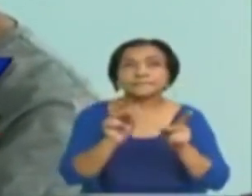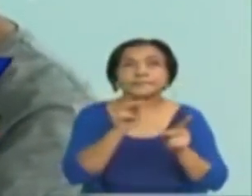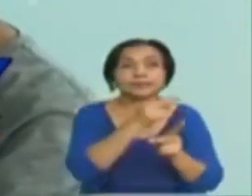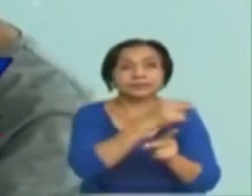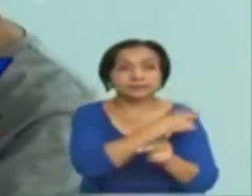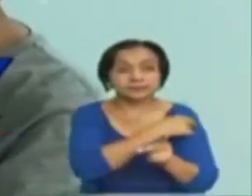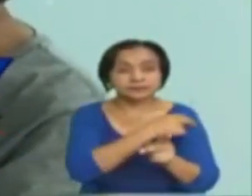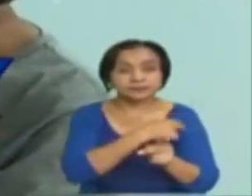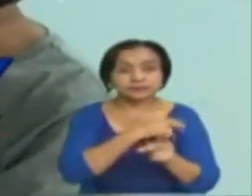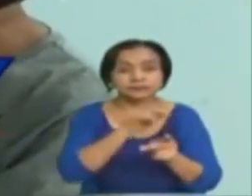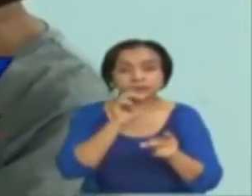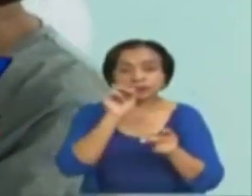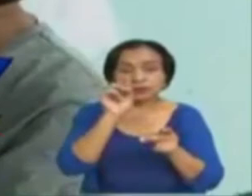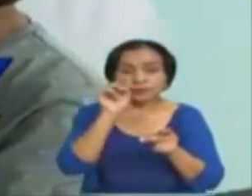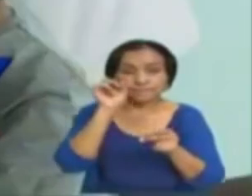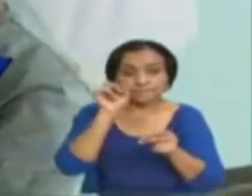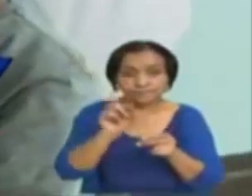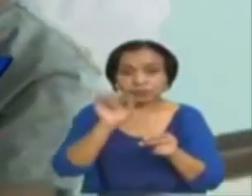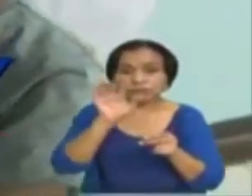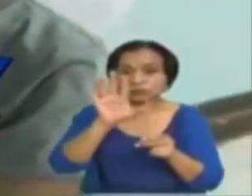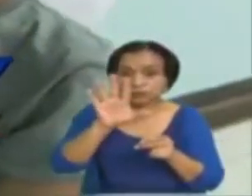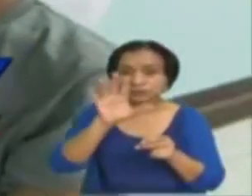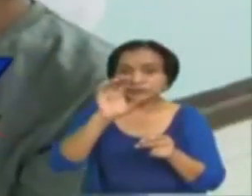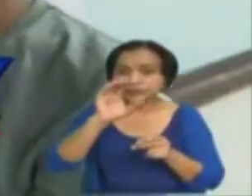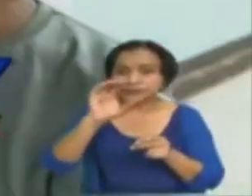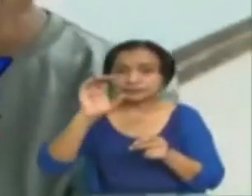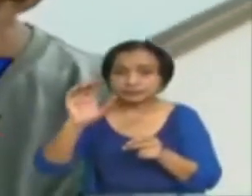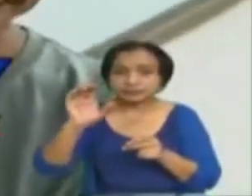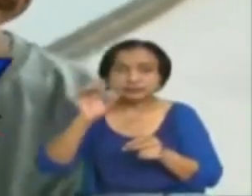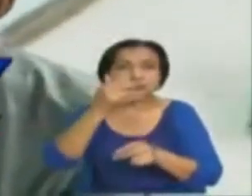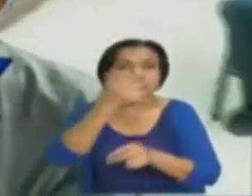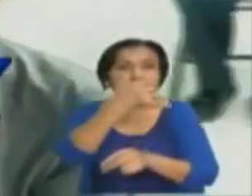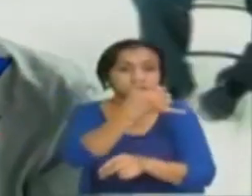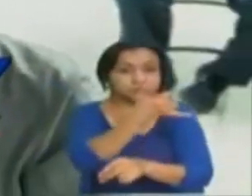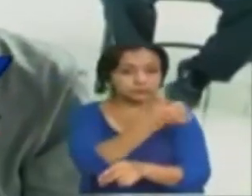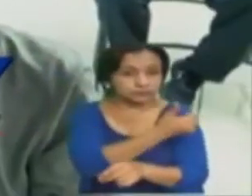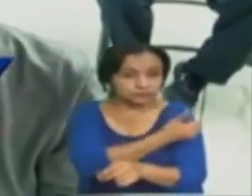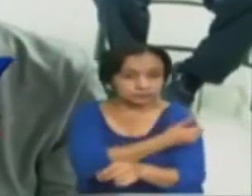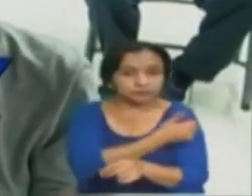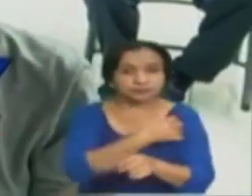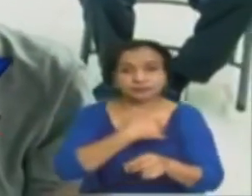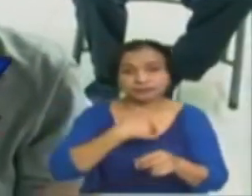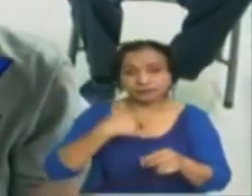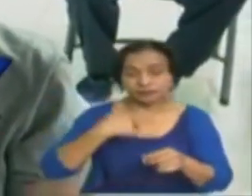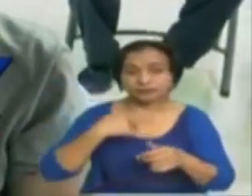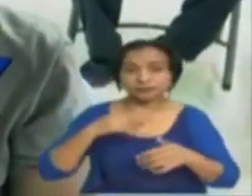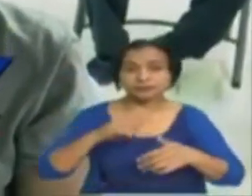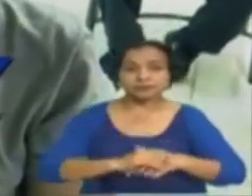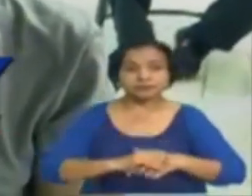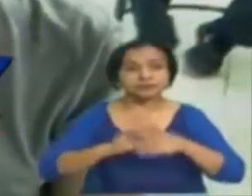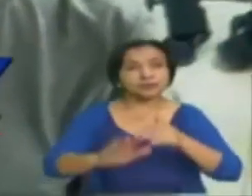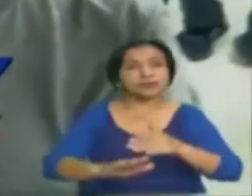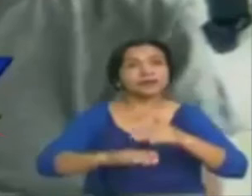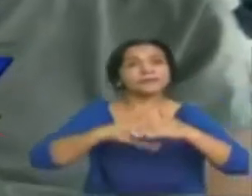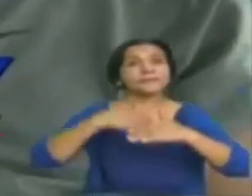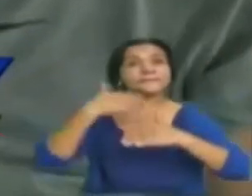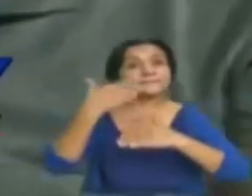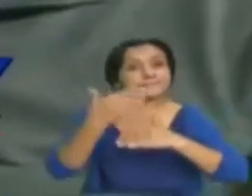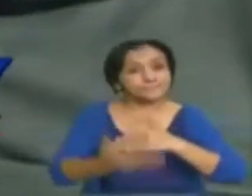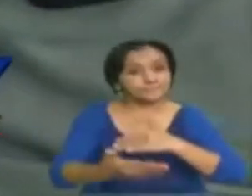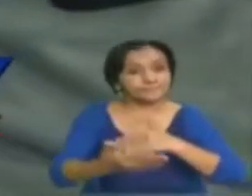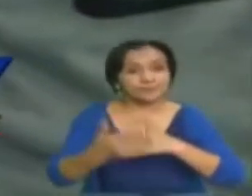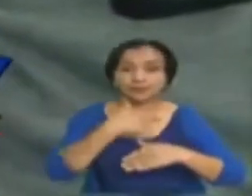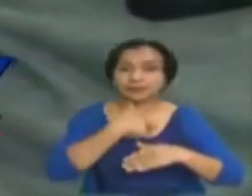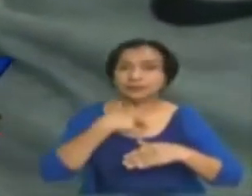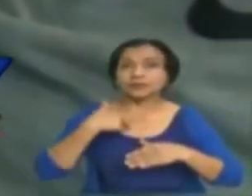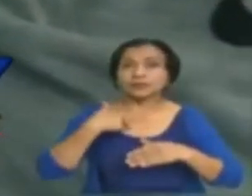en la lucha contra la oscurana, en la lucha contra las formas